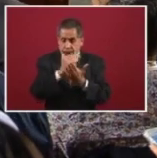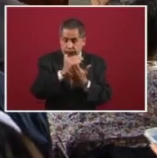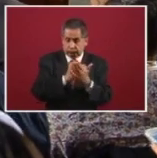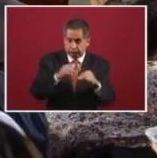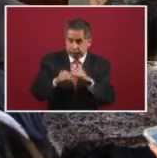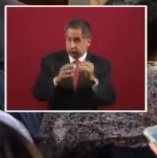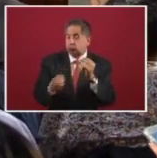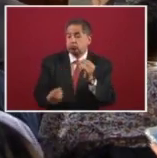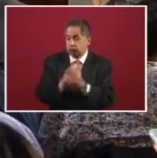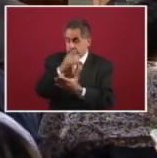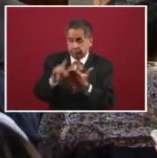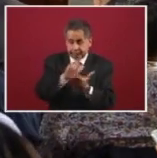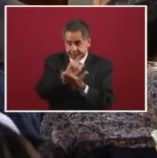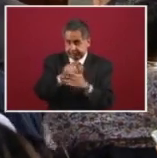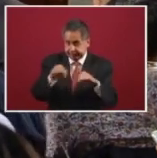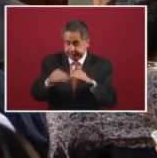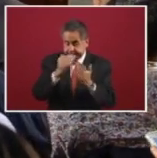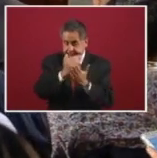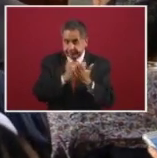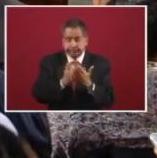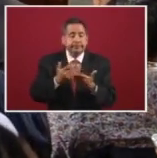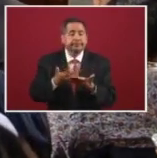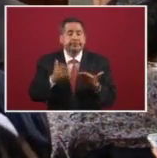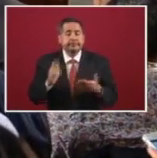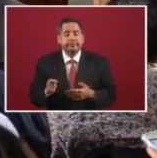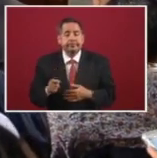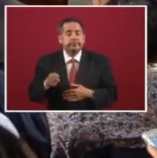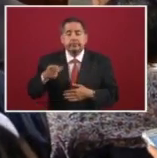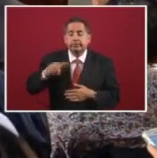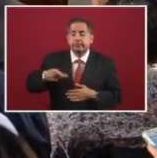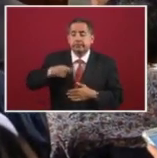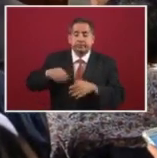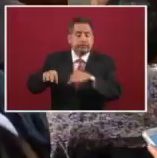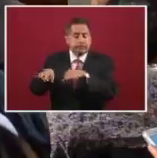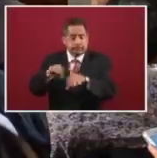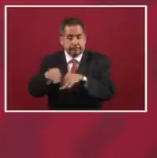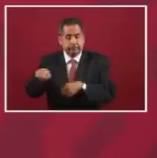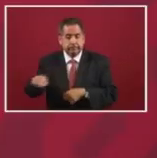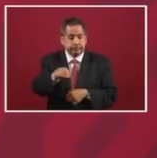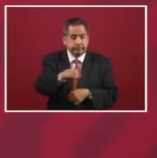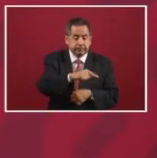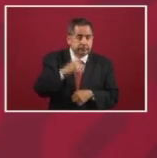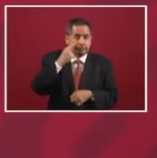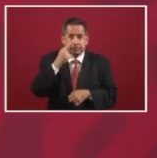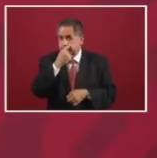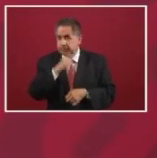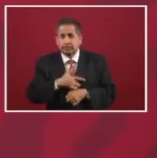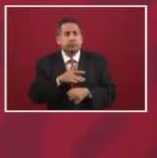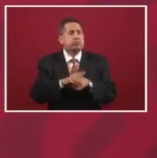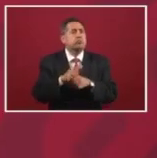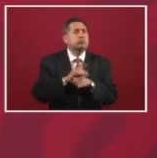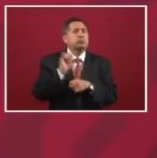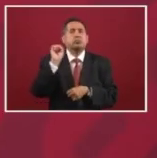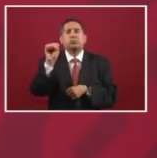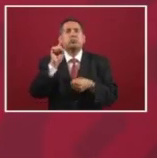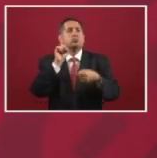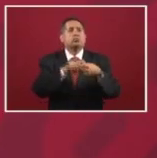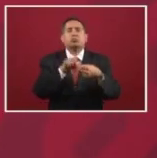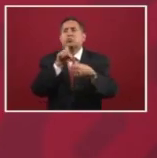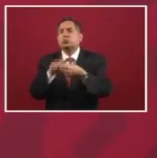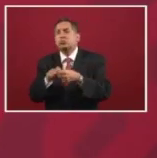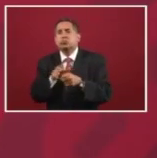la nueva reforma laboral, ahora van a ser los trabajadores los que van a decidir